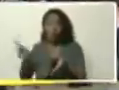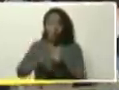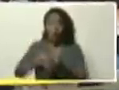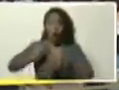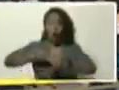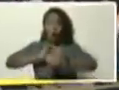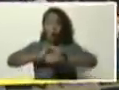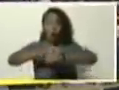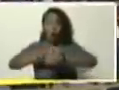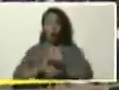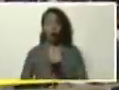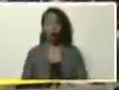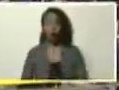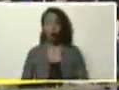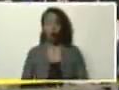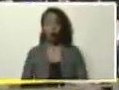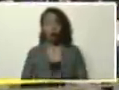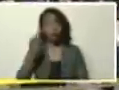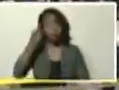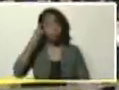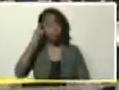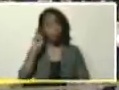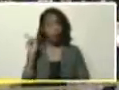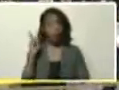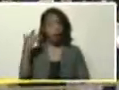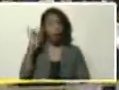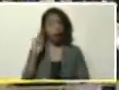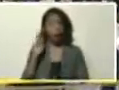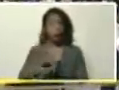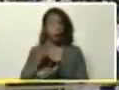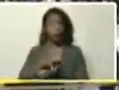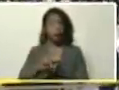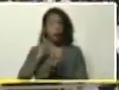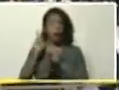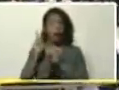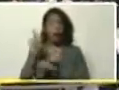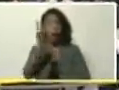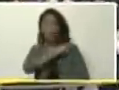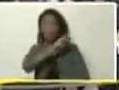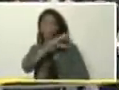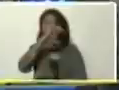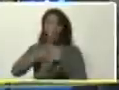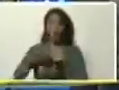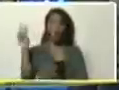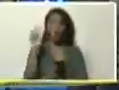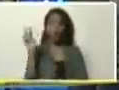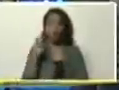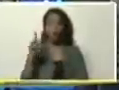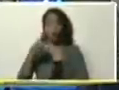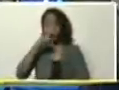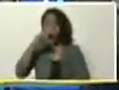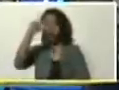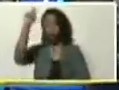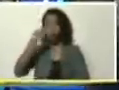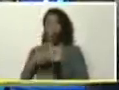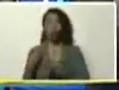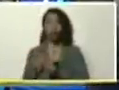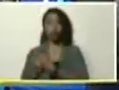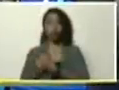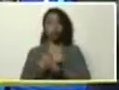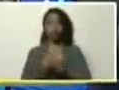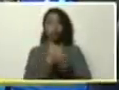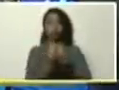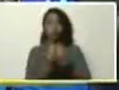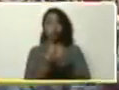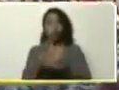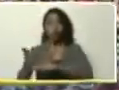Héctor Rodríguez Castro. Recordemos que se encuentra presente el jefe de Estado venezolano Nicolás Maduro acompañando a